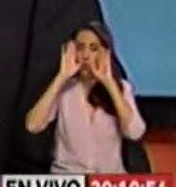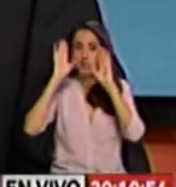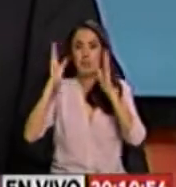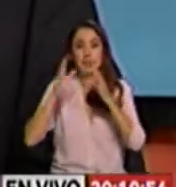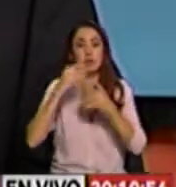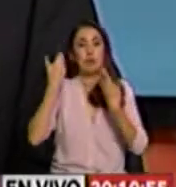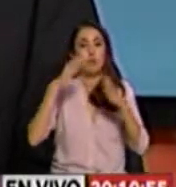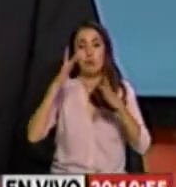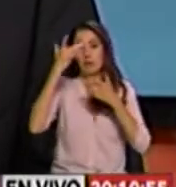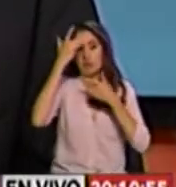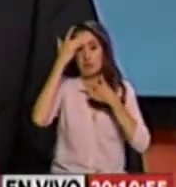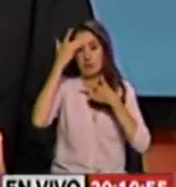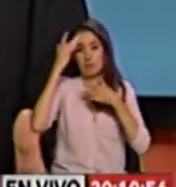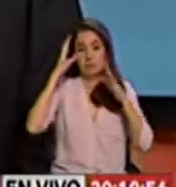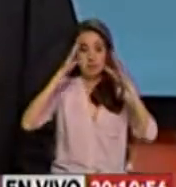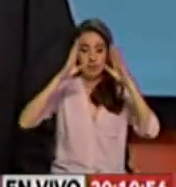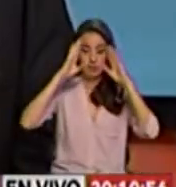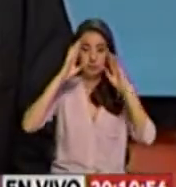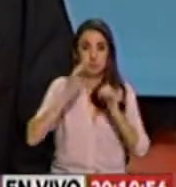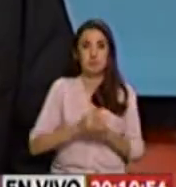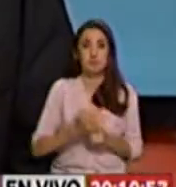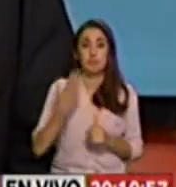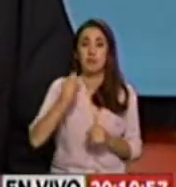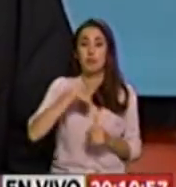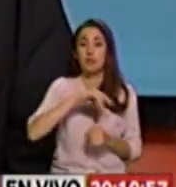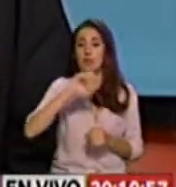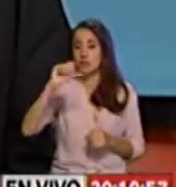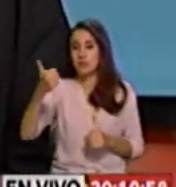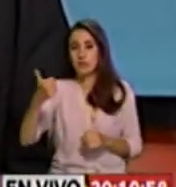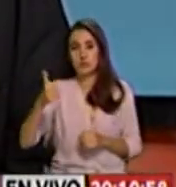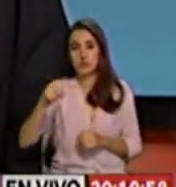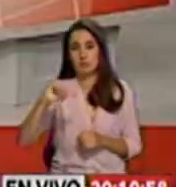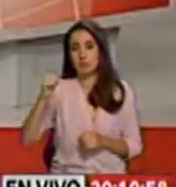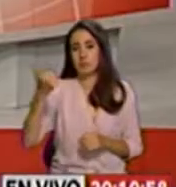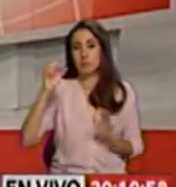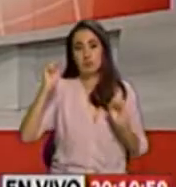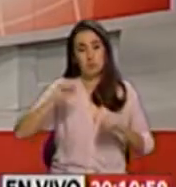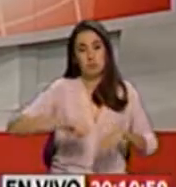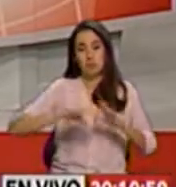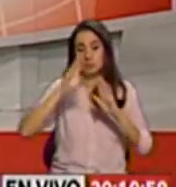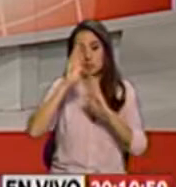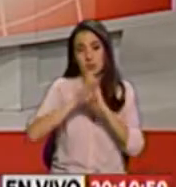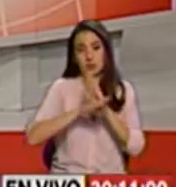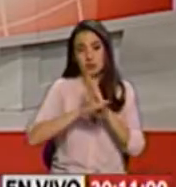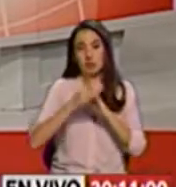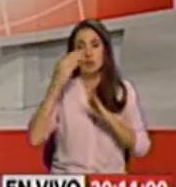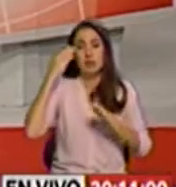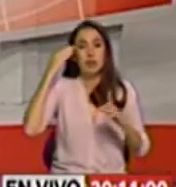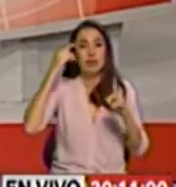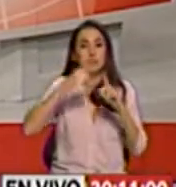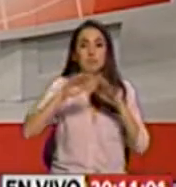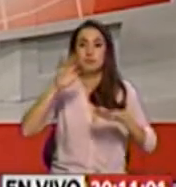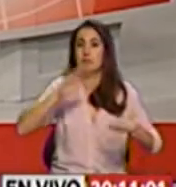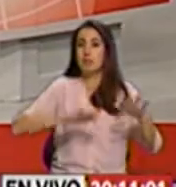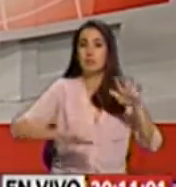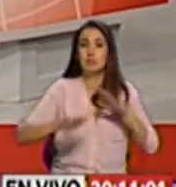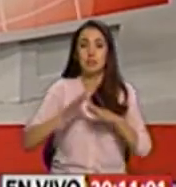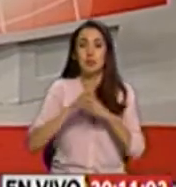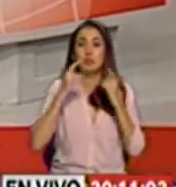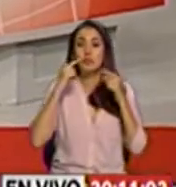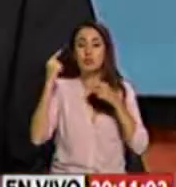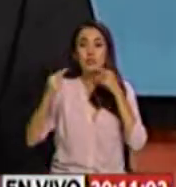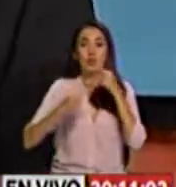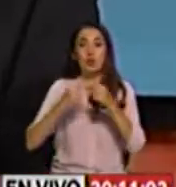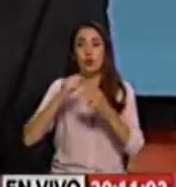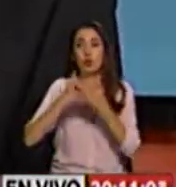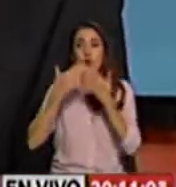combatir las enfermedades. Que los otros aspectos que se puedan considerar sean hasta cierto punto decorativos,